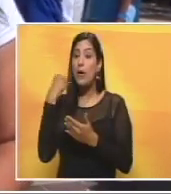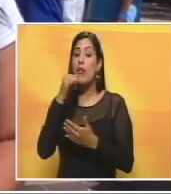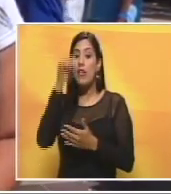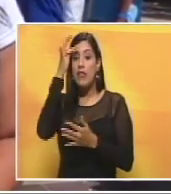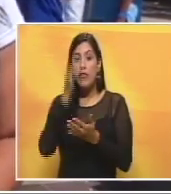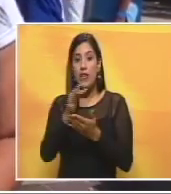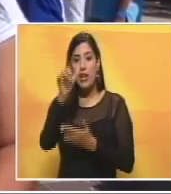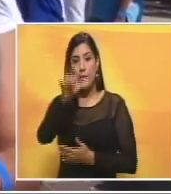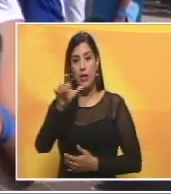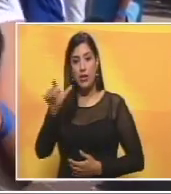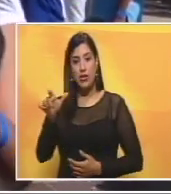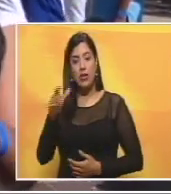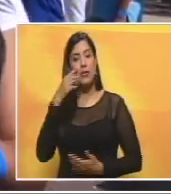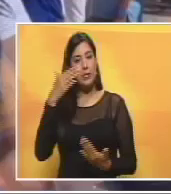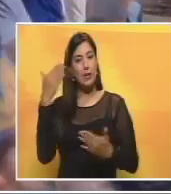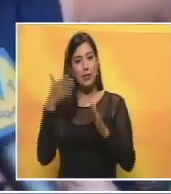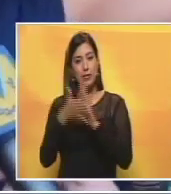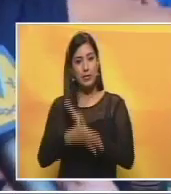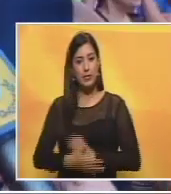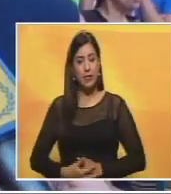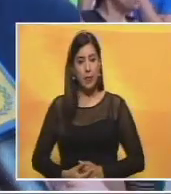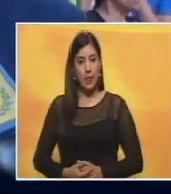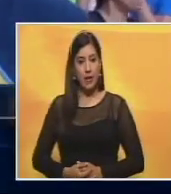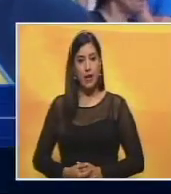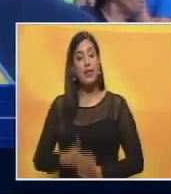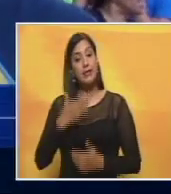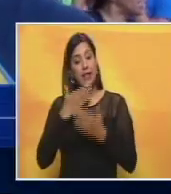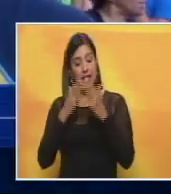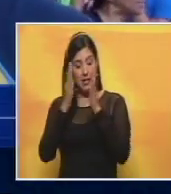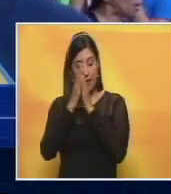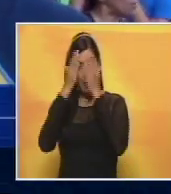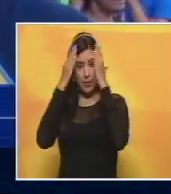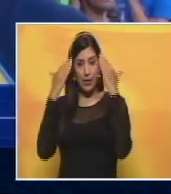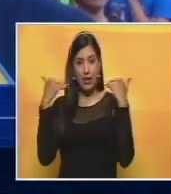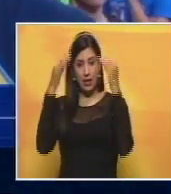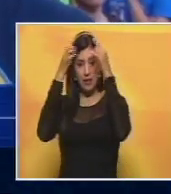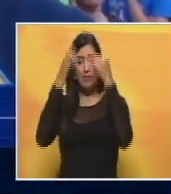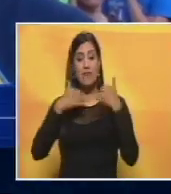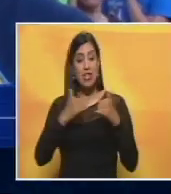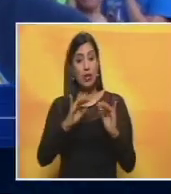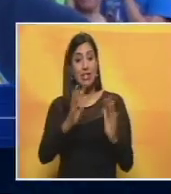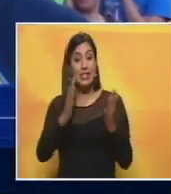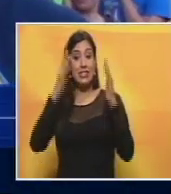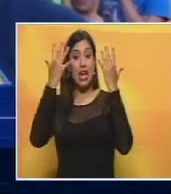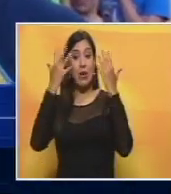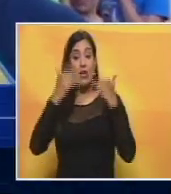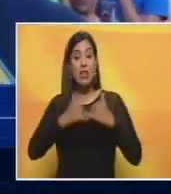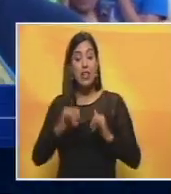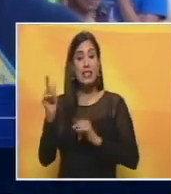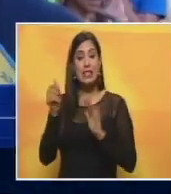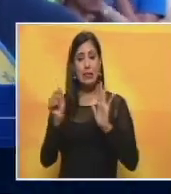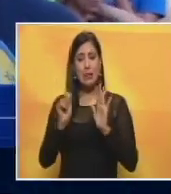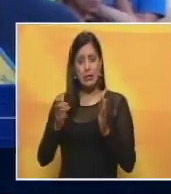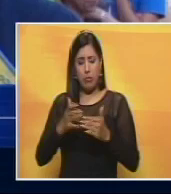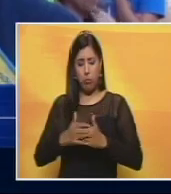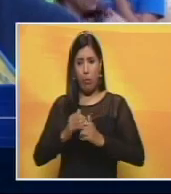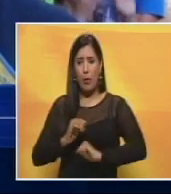sus fieles devotos. Veamos. Gracias a ella, mi hijo se salvó, mi hijo nació 6